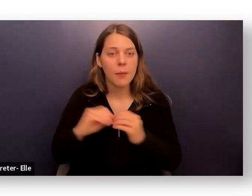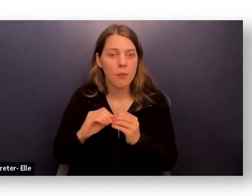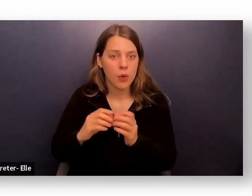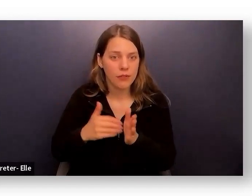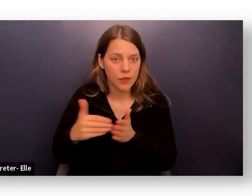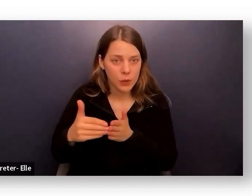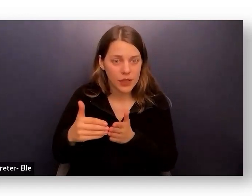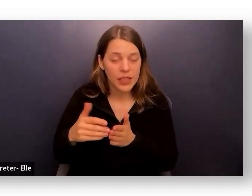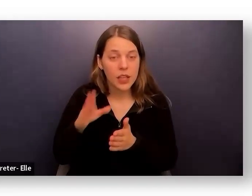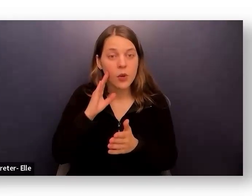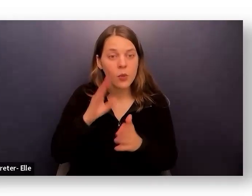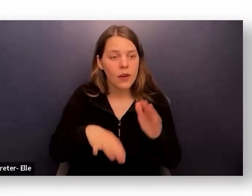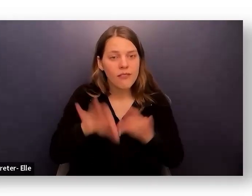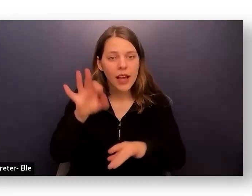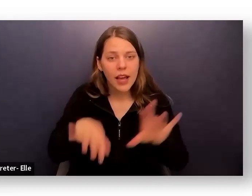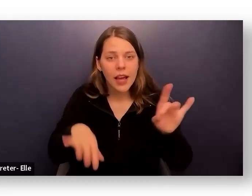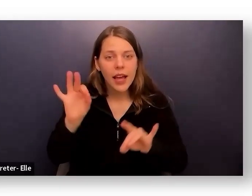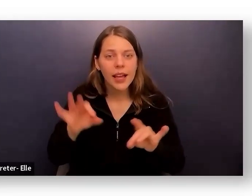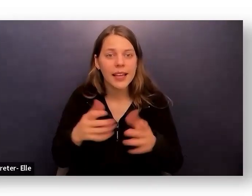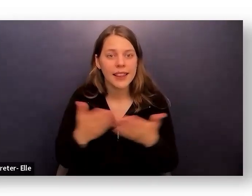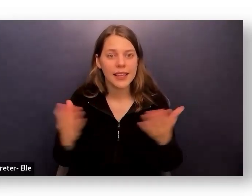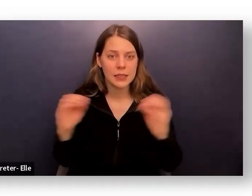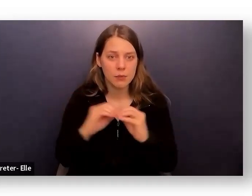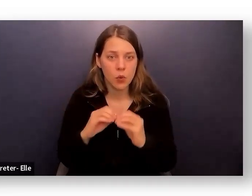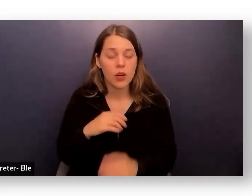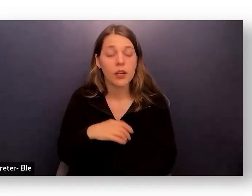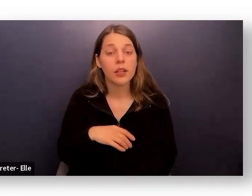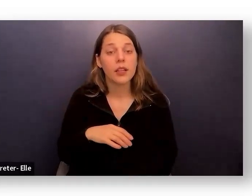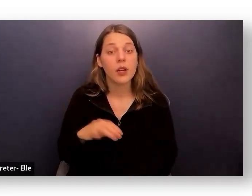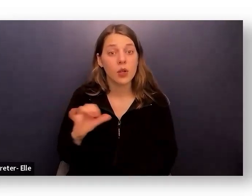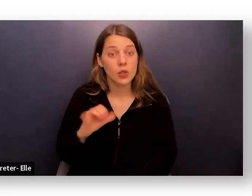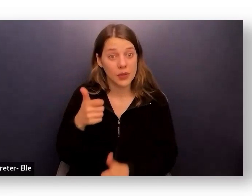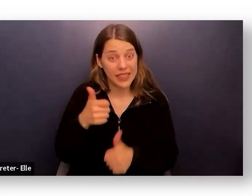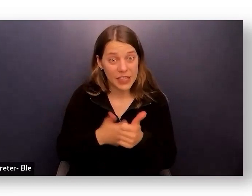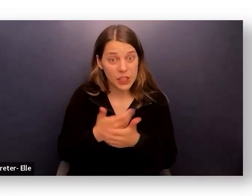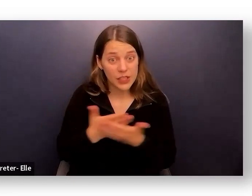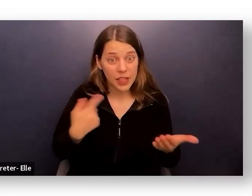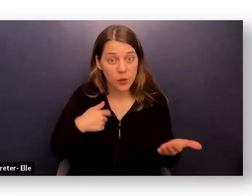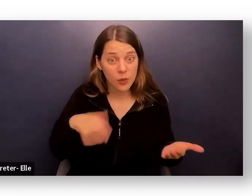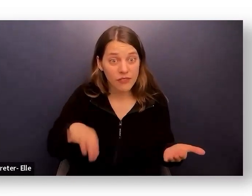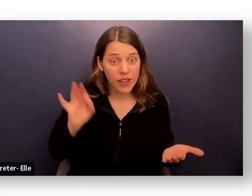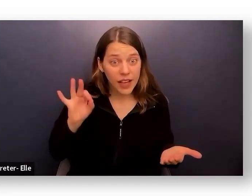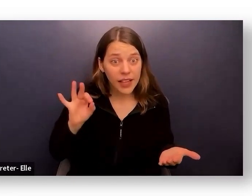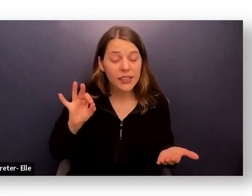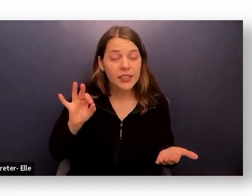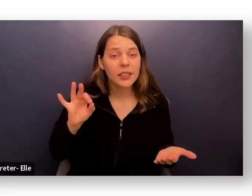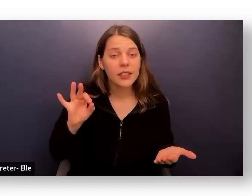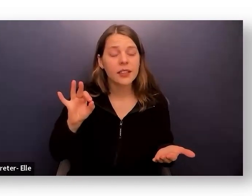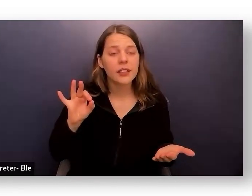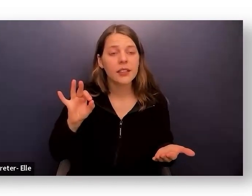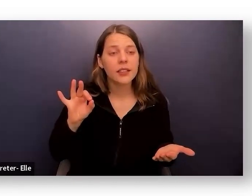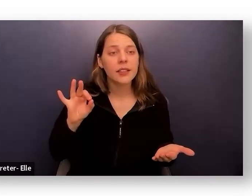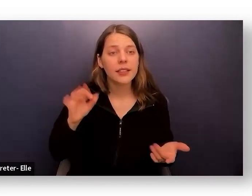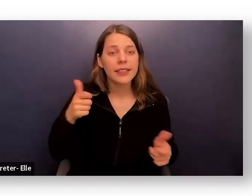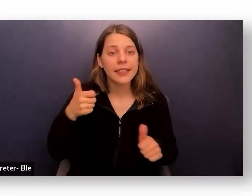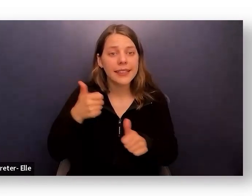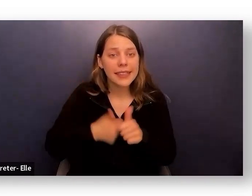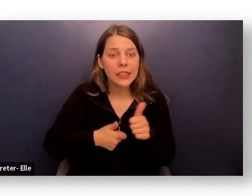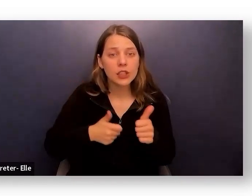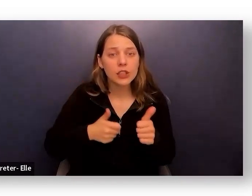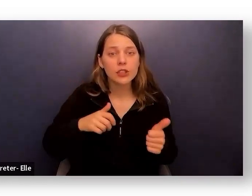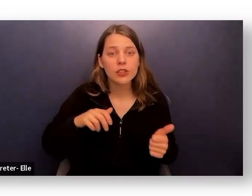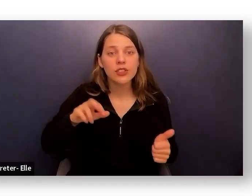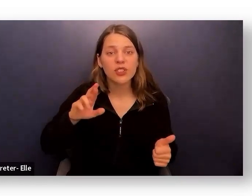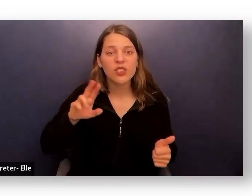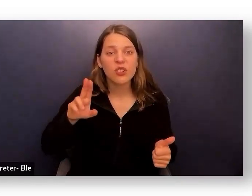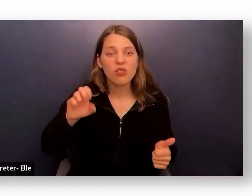estamos inspectando en las zonas de alto riesgo más frecuentemente y solucionando primero los